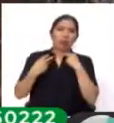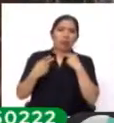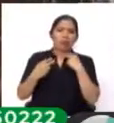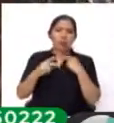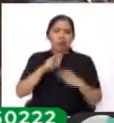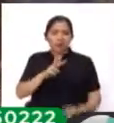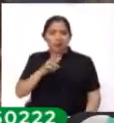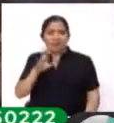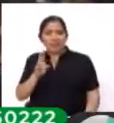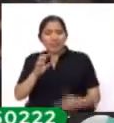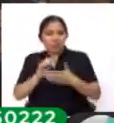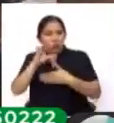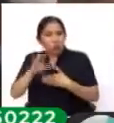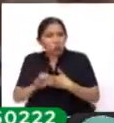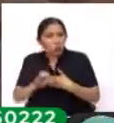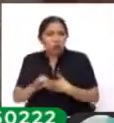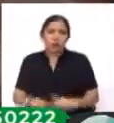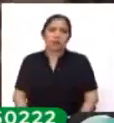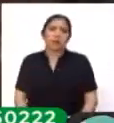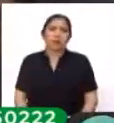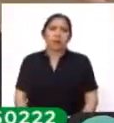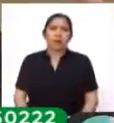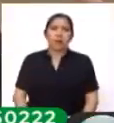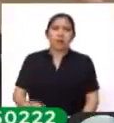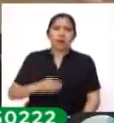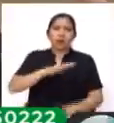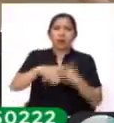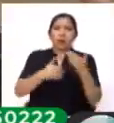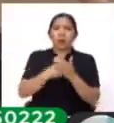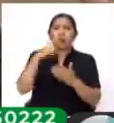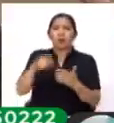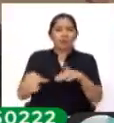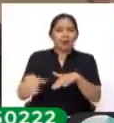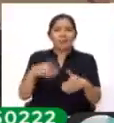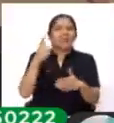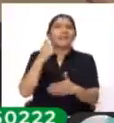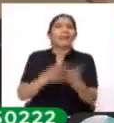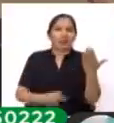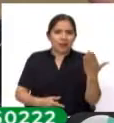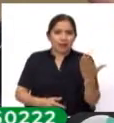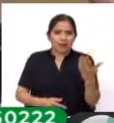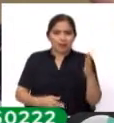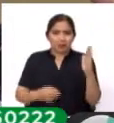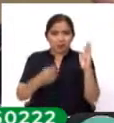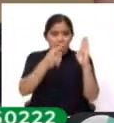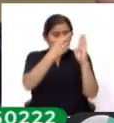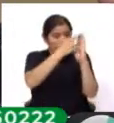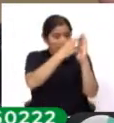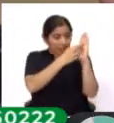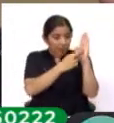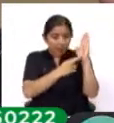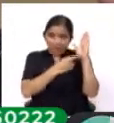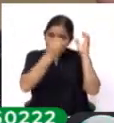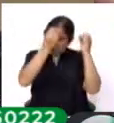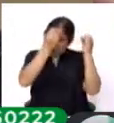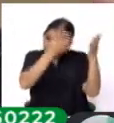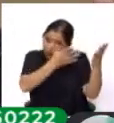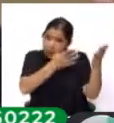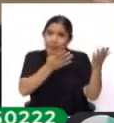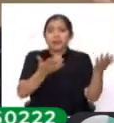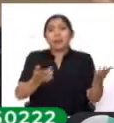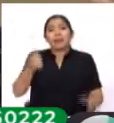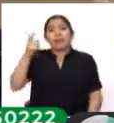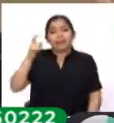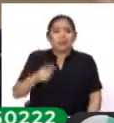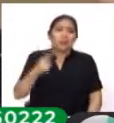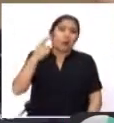mes. Bueno, lo que debemos hacer todos es acogernos a estas reglas de juego. Obviamente tenemos